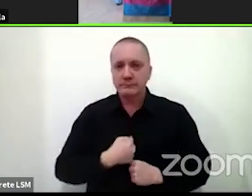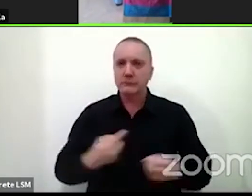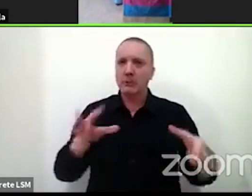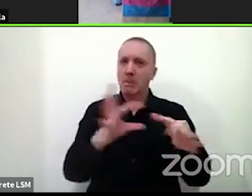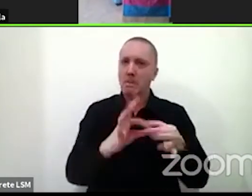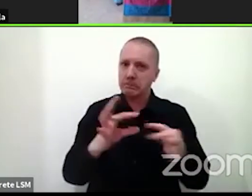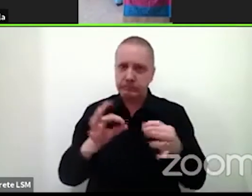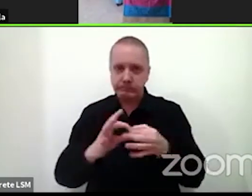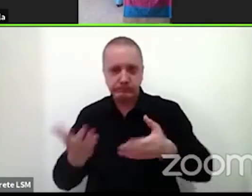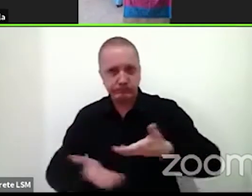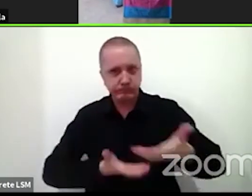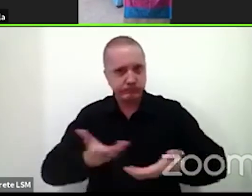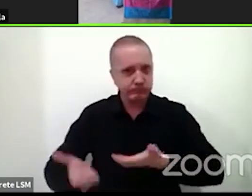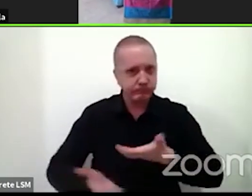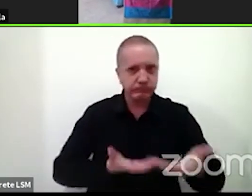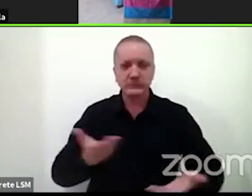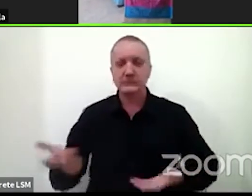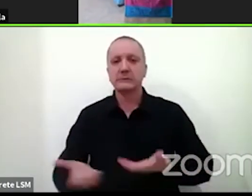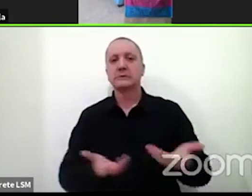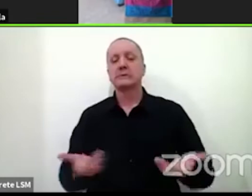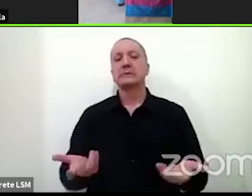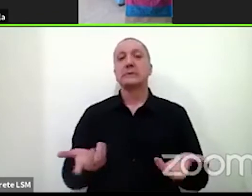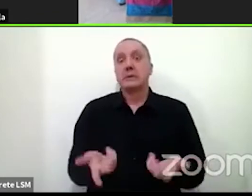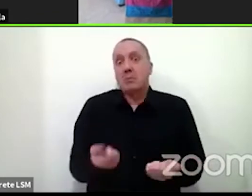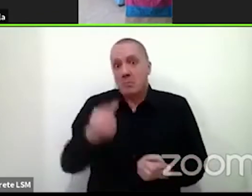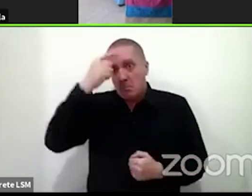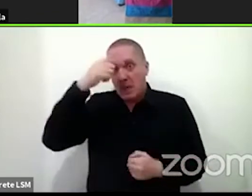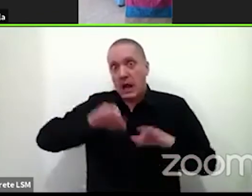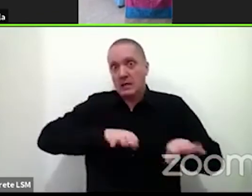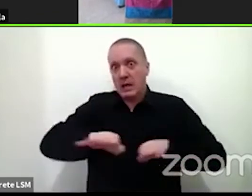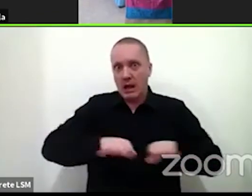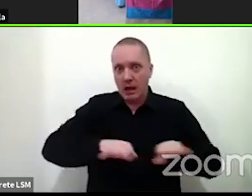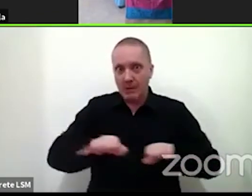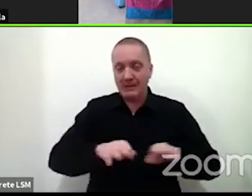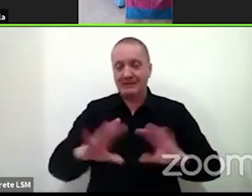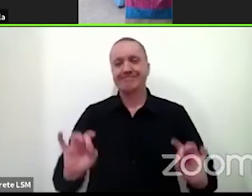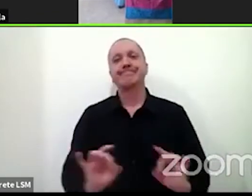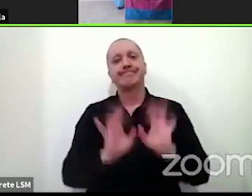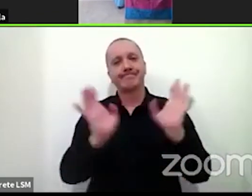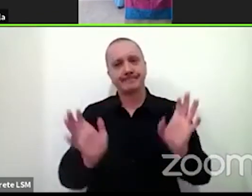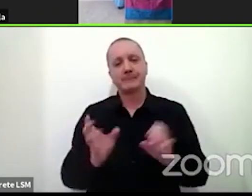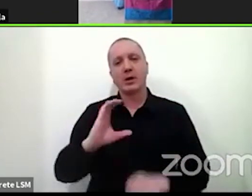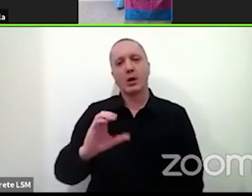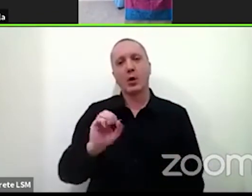de orar con referente al impacto del COVID-19.